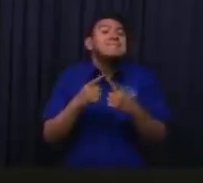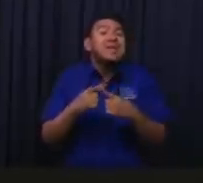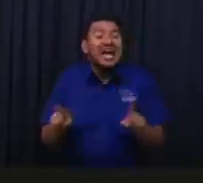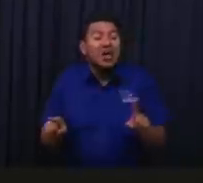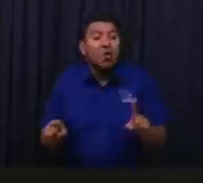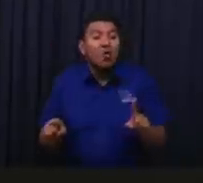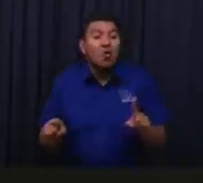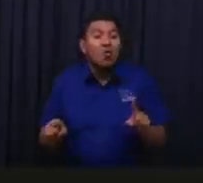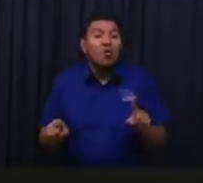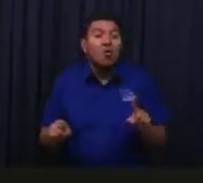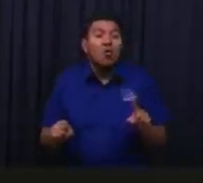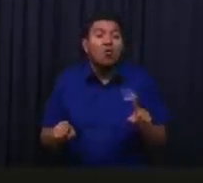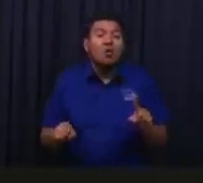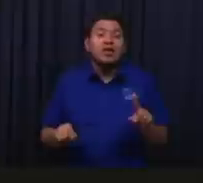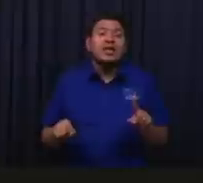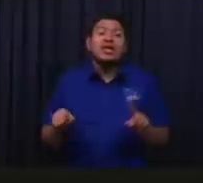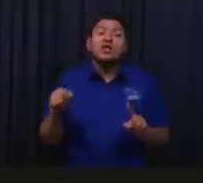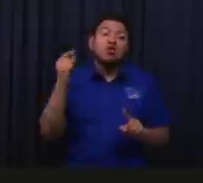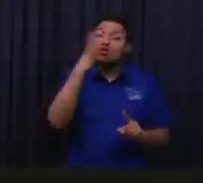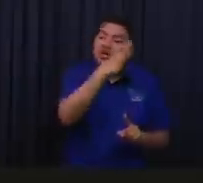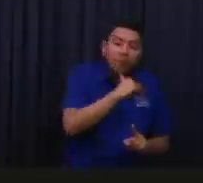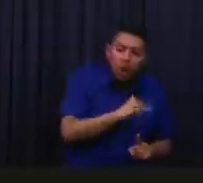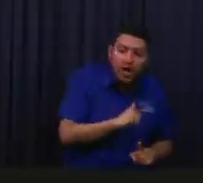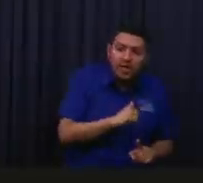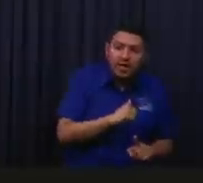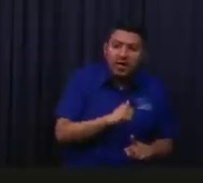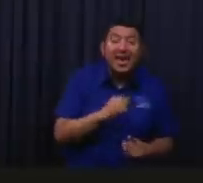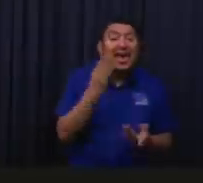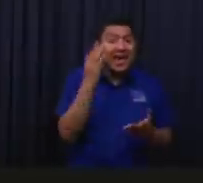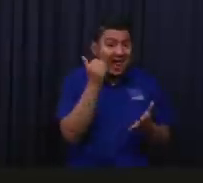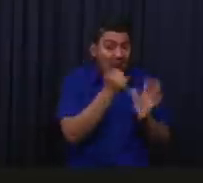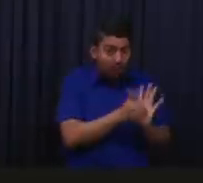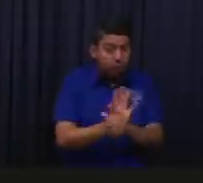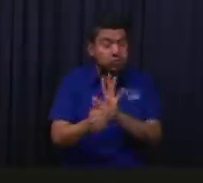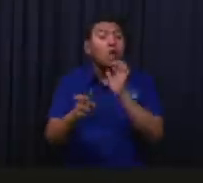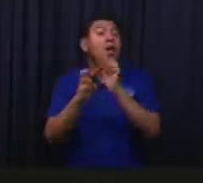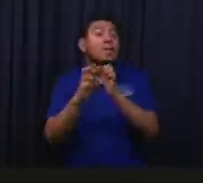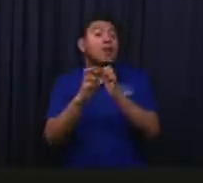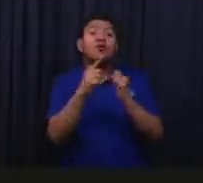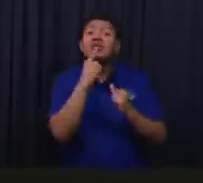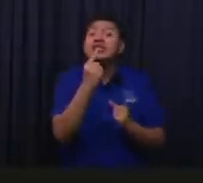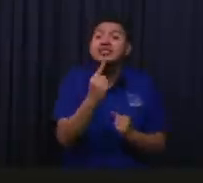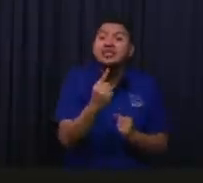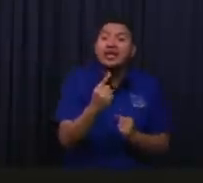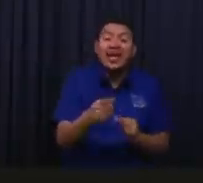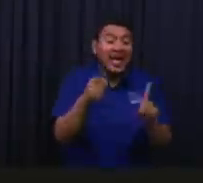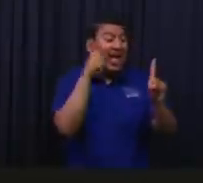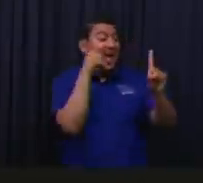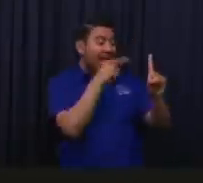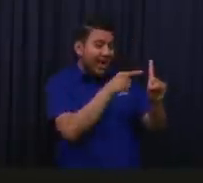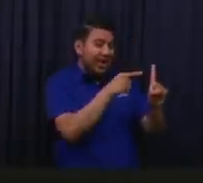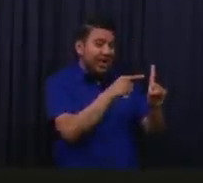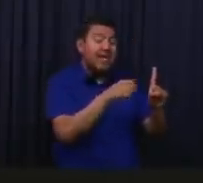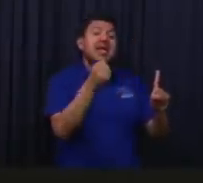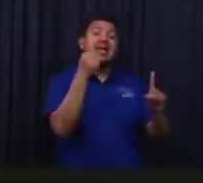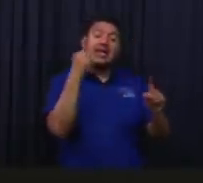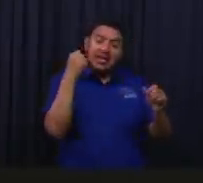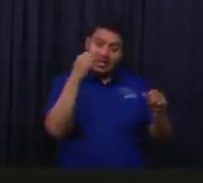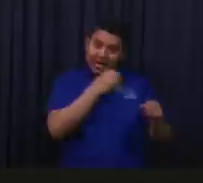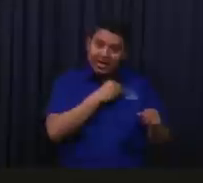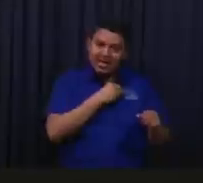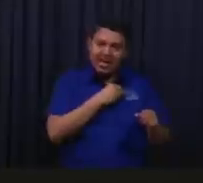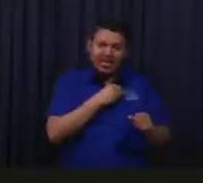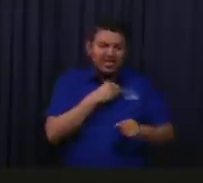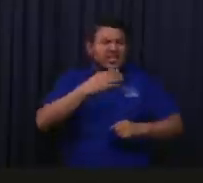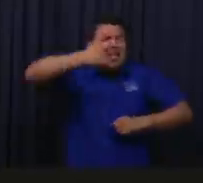no querramos alcanzar la perfección. El apóstol Pablo dijo en Filipenses que él quería seguir batallando hasta alcanzar